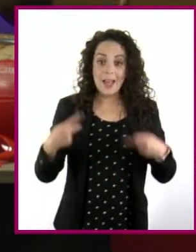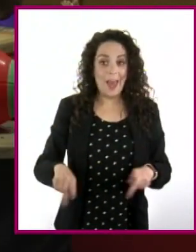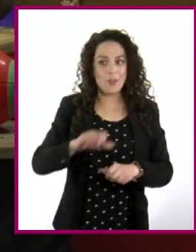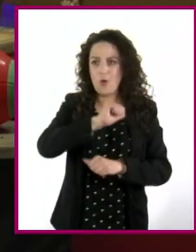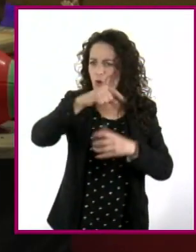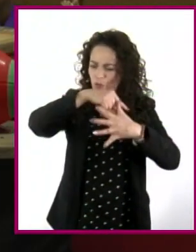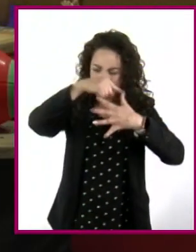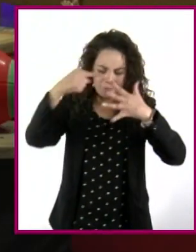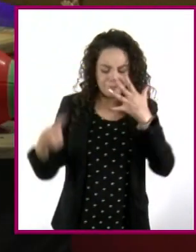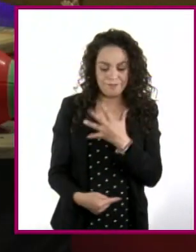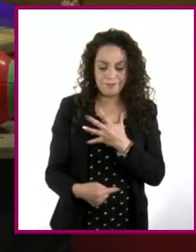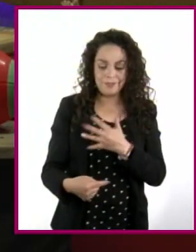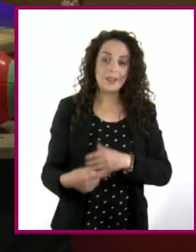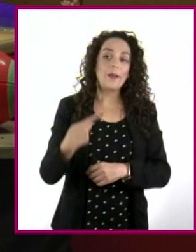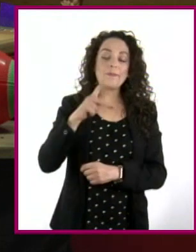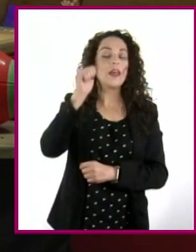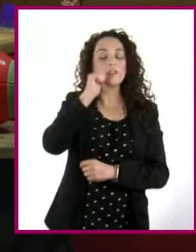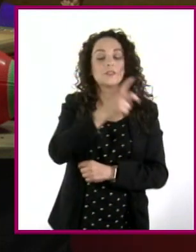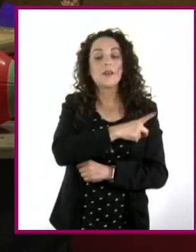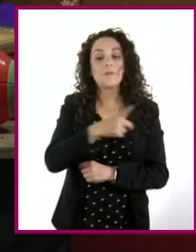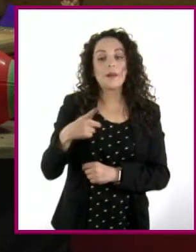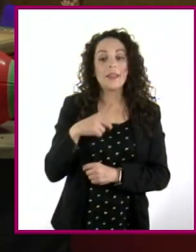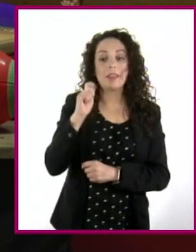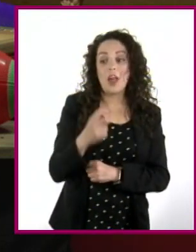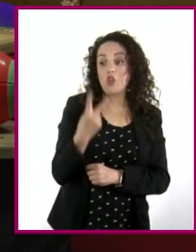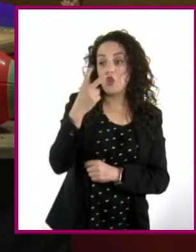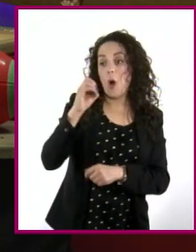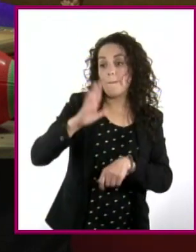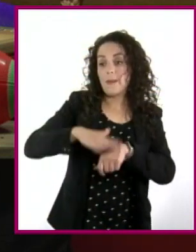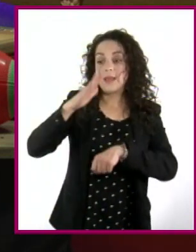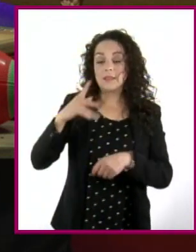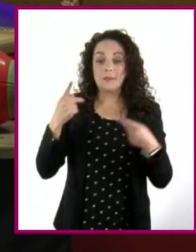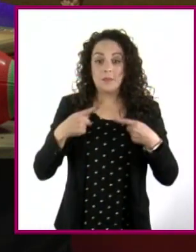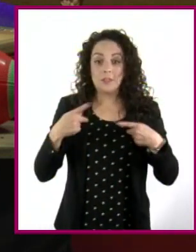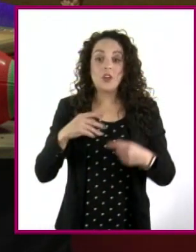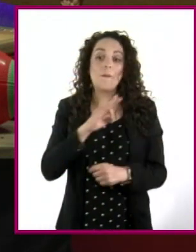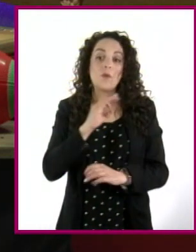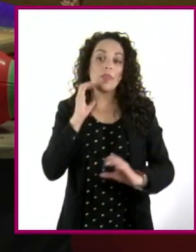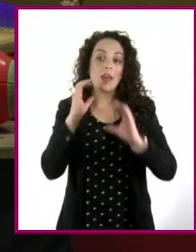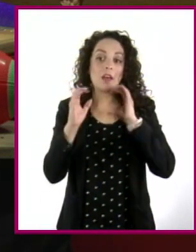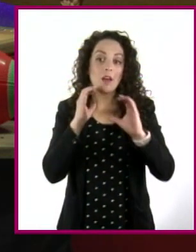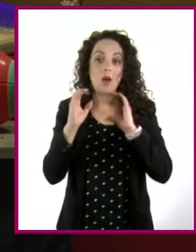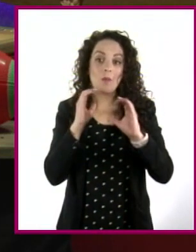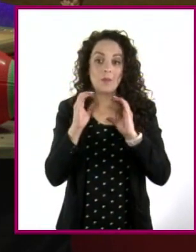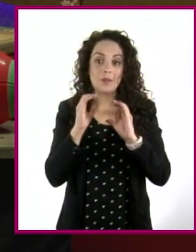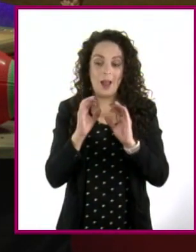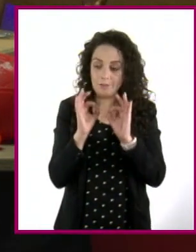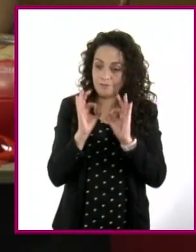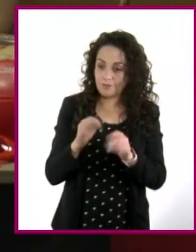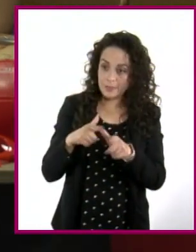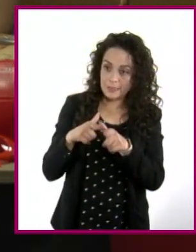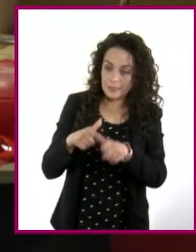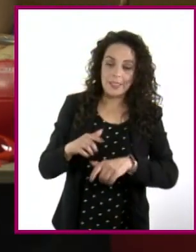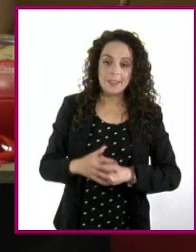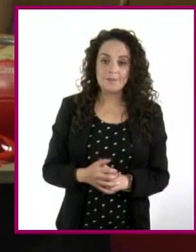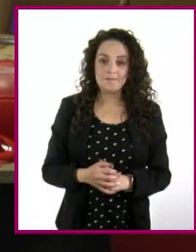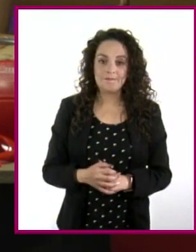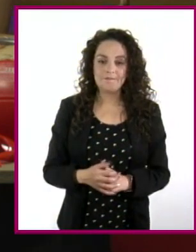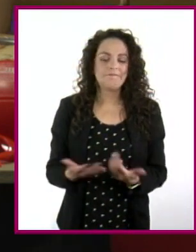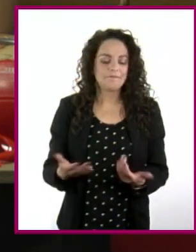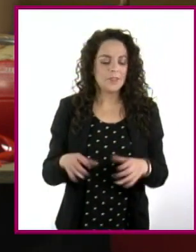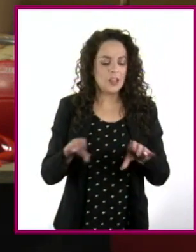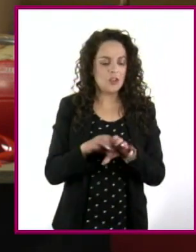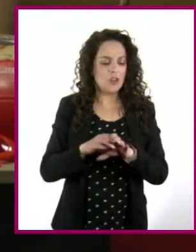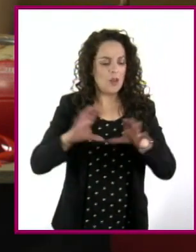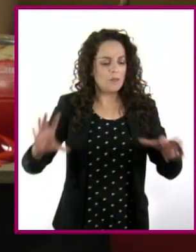más, siempre y cuando exista la posibilidad de que dos o más personas se comuniquen de manera sostenida. ¿Cómo se crean buenas